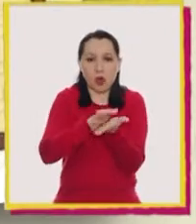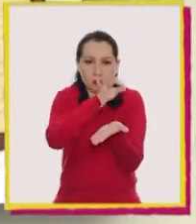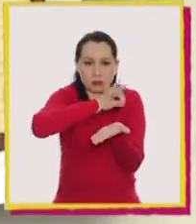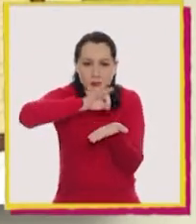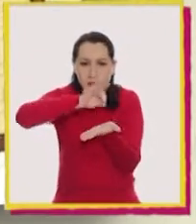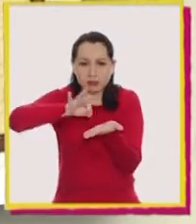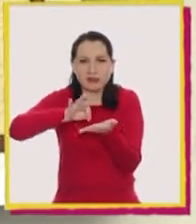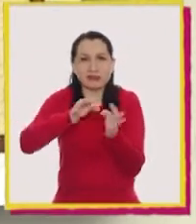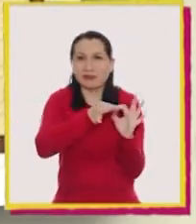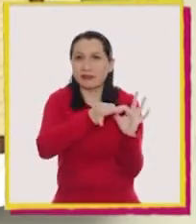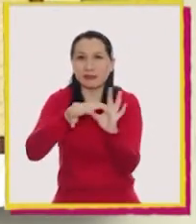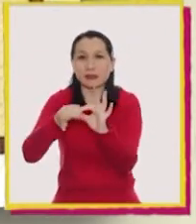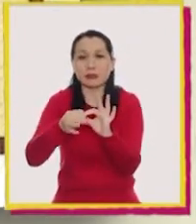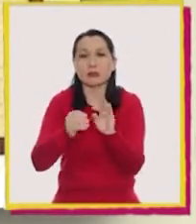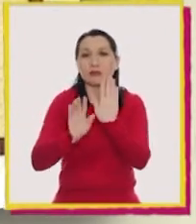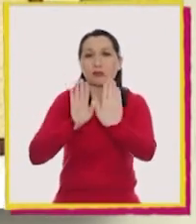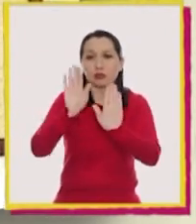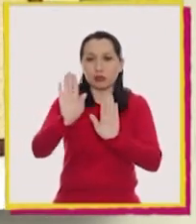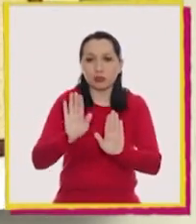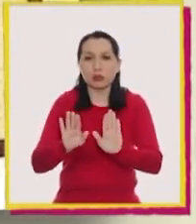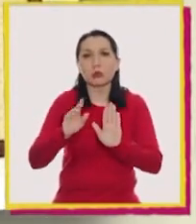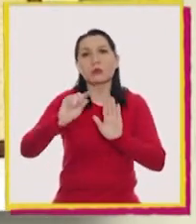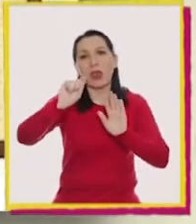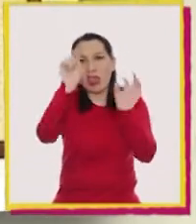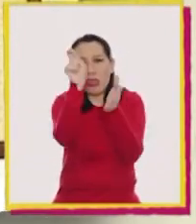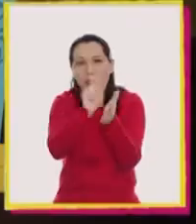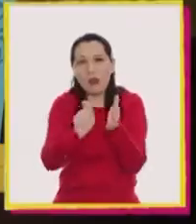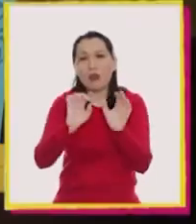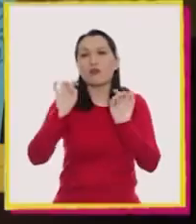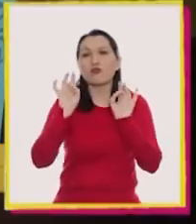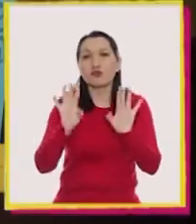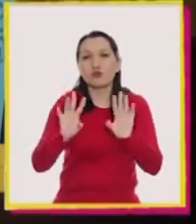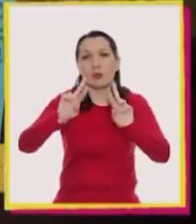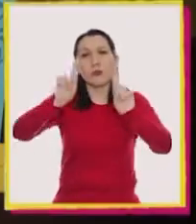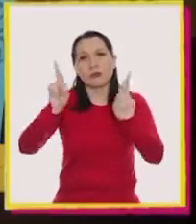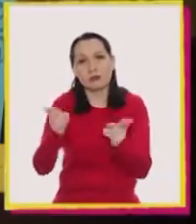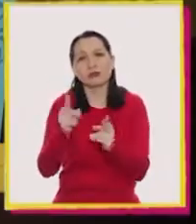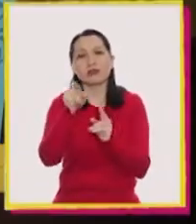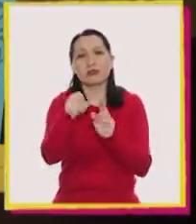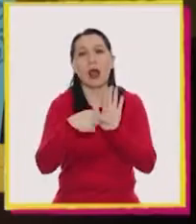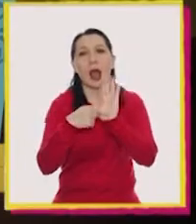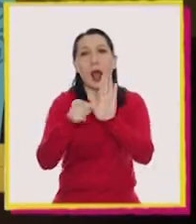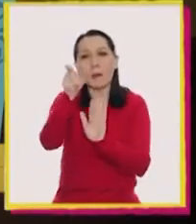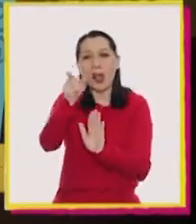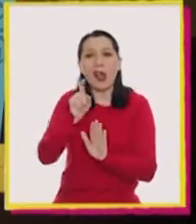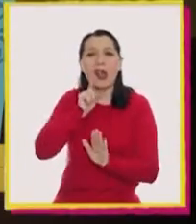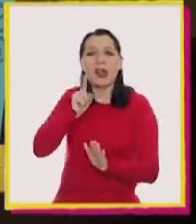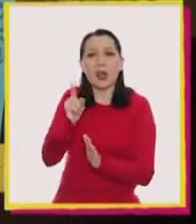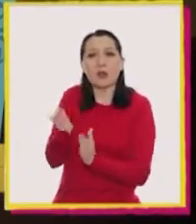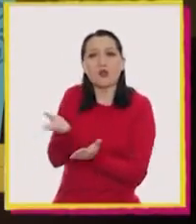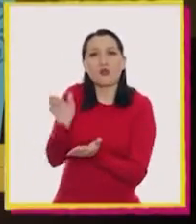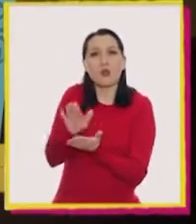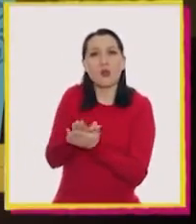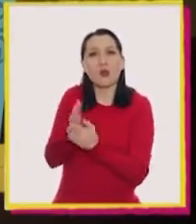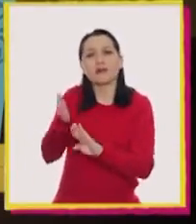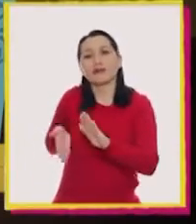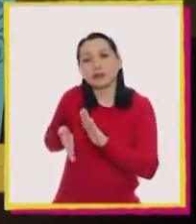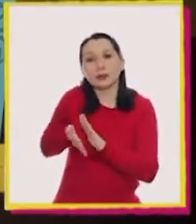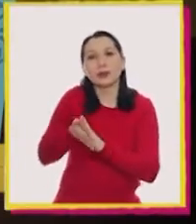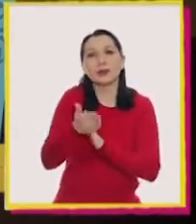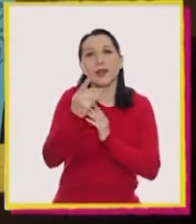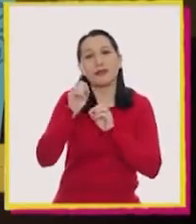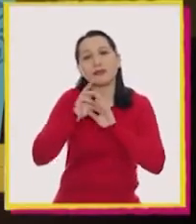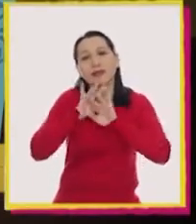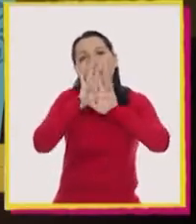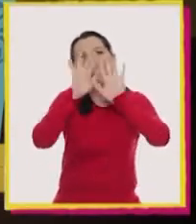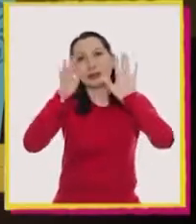muertos. Estos textos ilustraban con símbolos que representaban la persona fallecida y su viaje